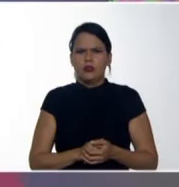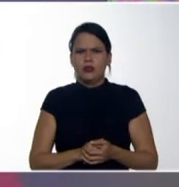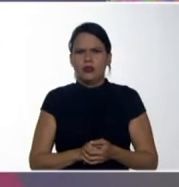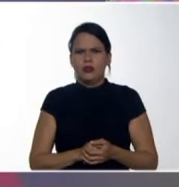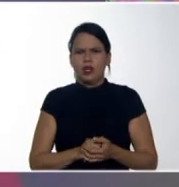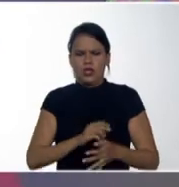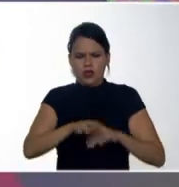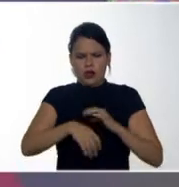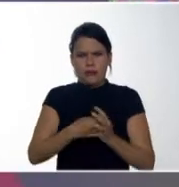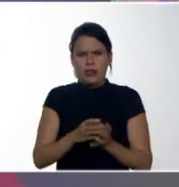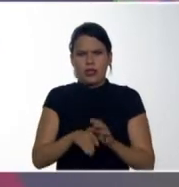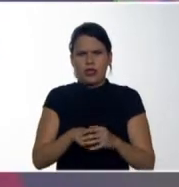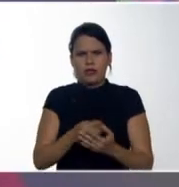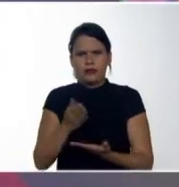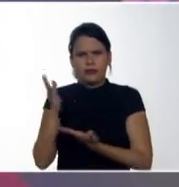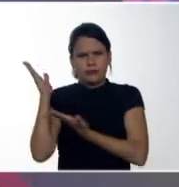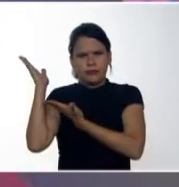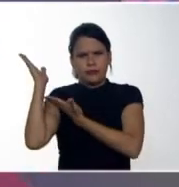hojas, ¿bien?